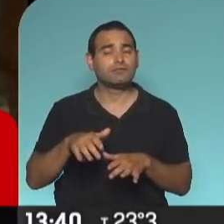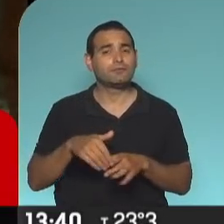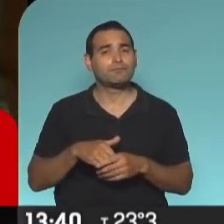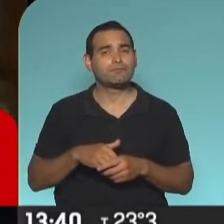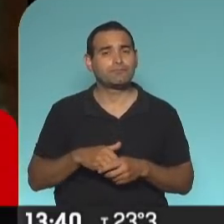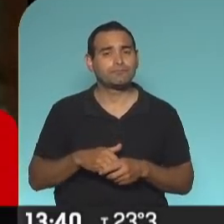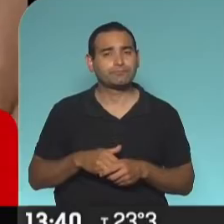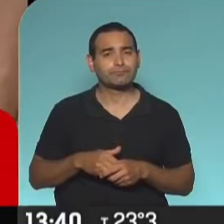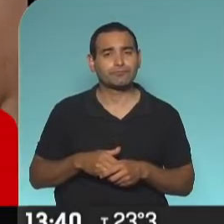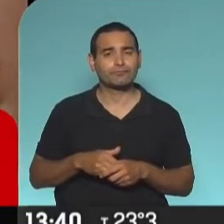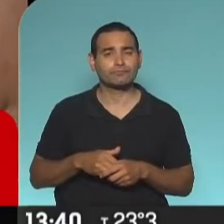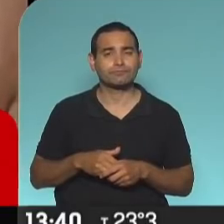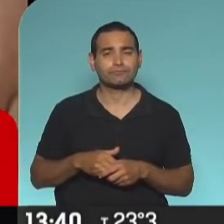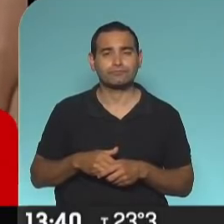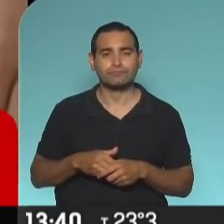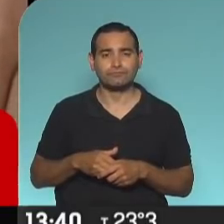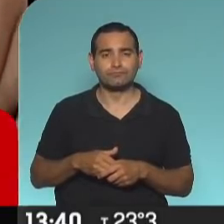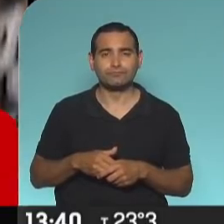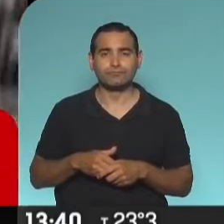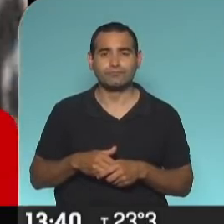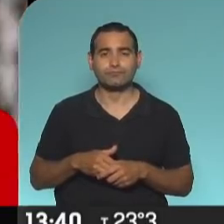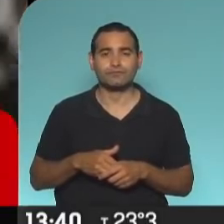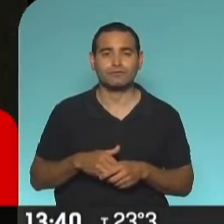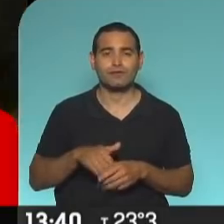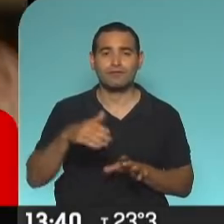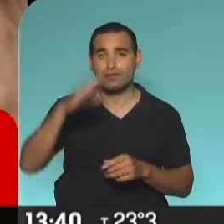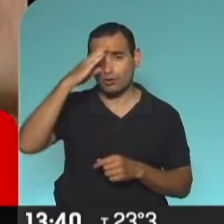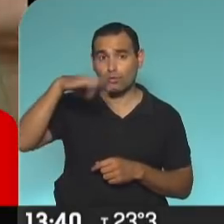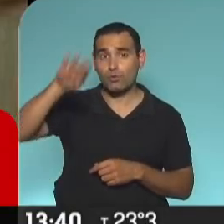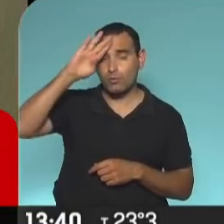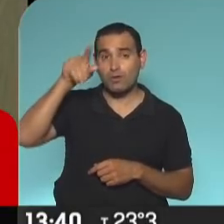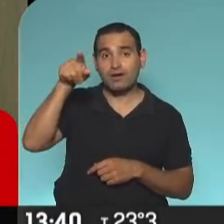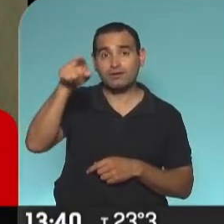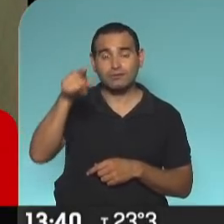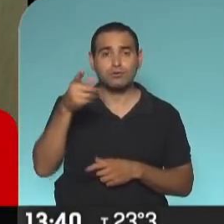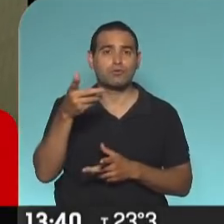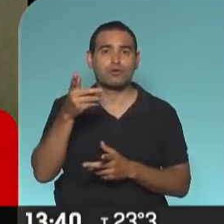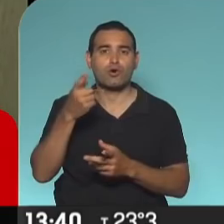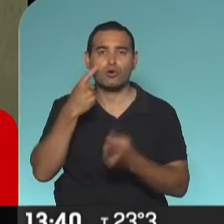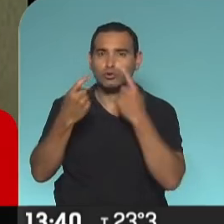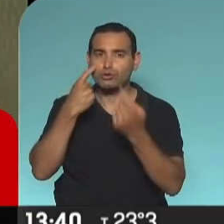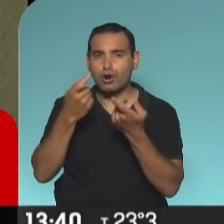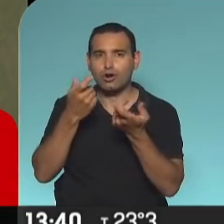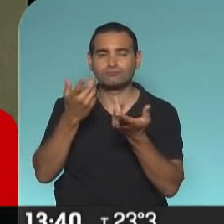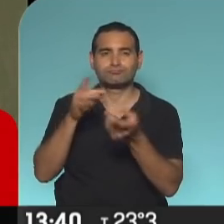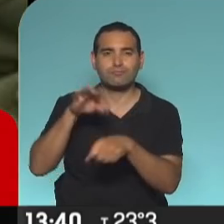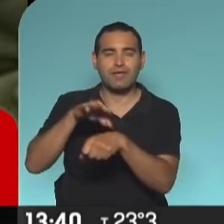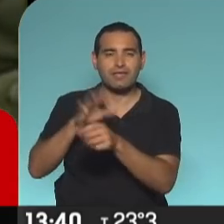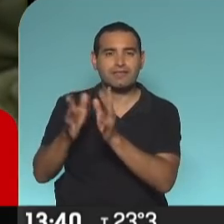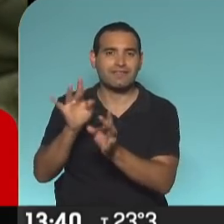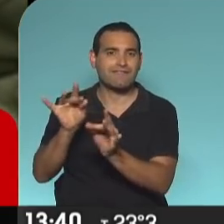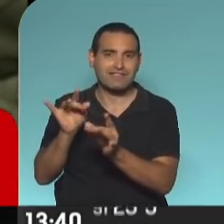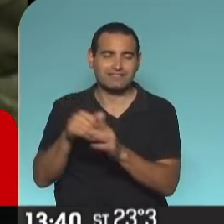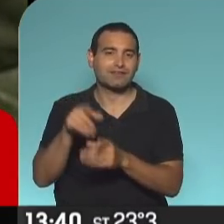principio fue difícil controlarlo en la propia Cuba, y lo llevaron a un muy buen camino, que era volver